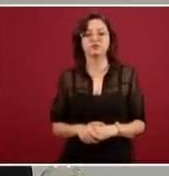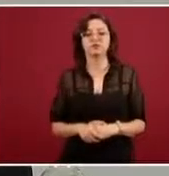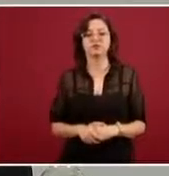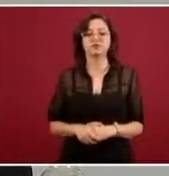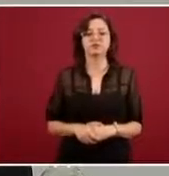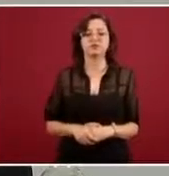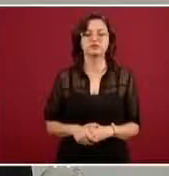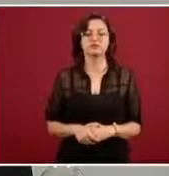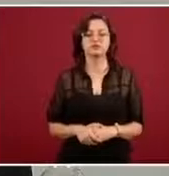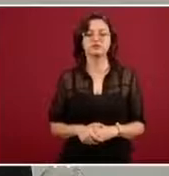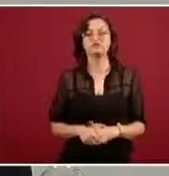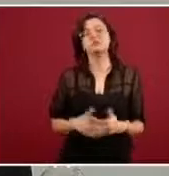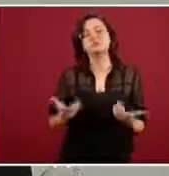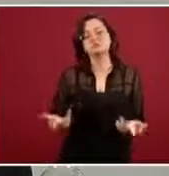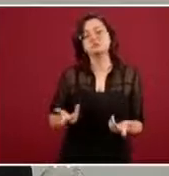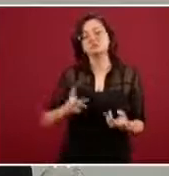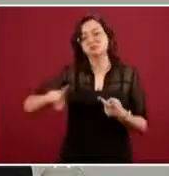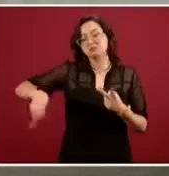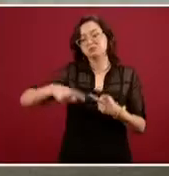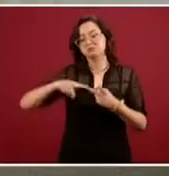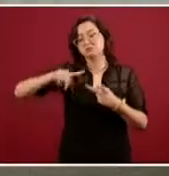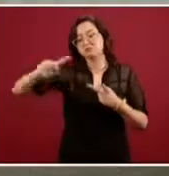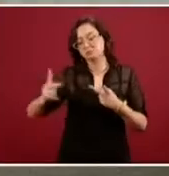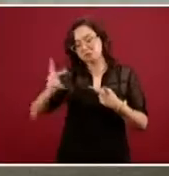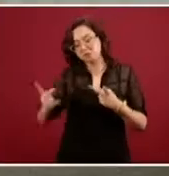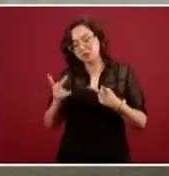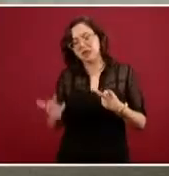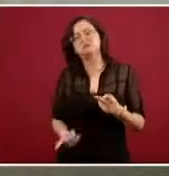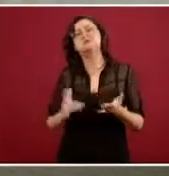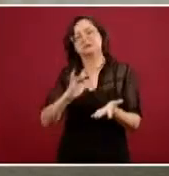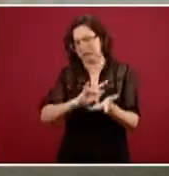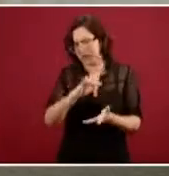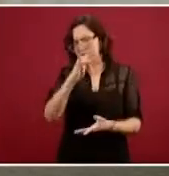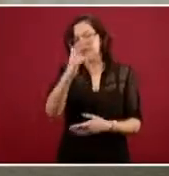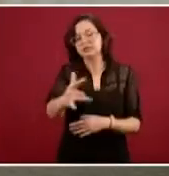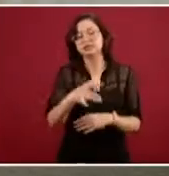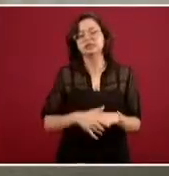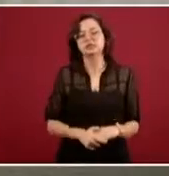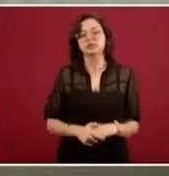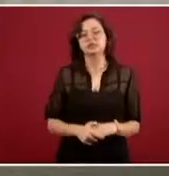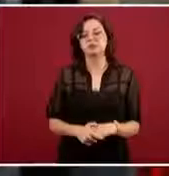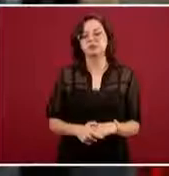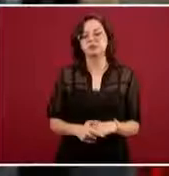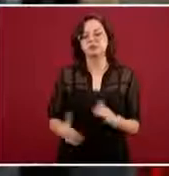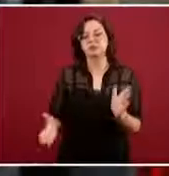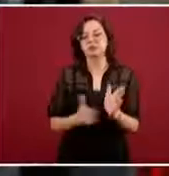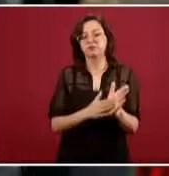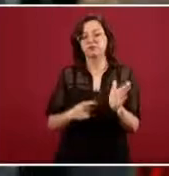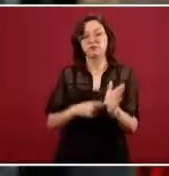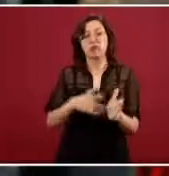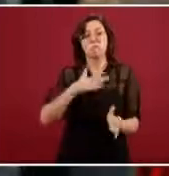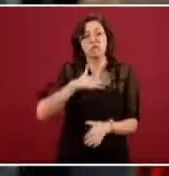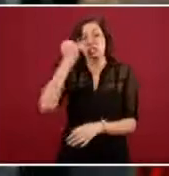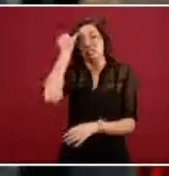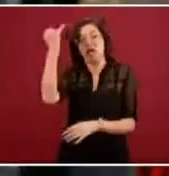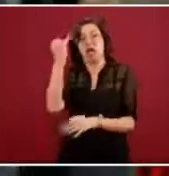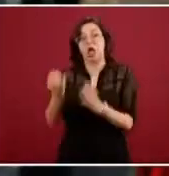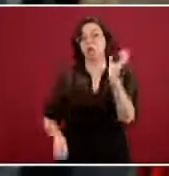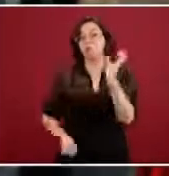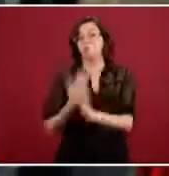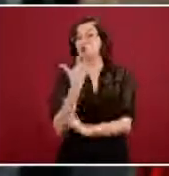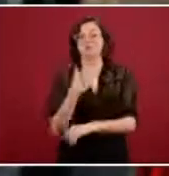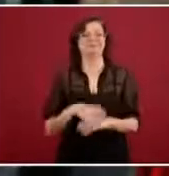Y regresando a tus preguntas, gracias por las mismas. El documento no es el hilo negro. Todos los